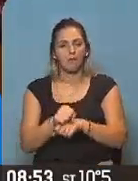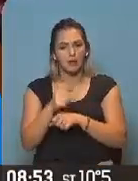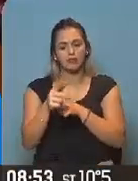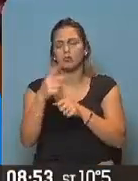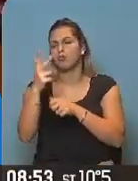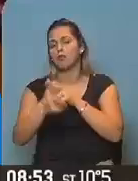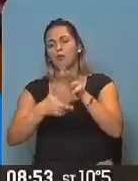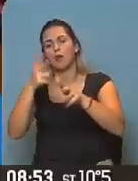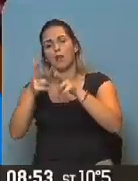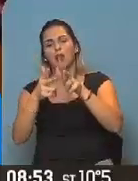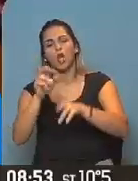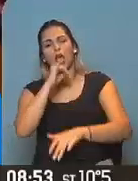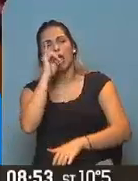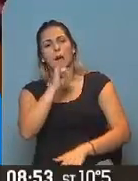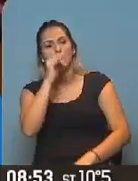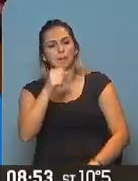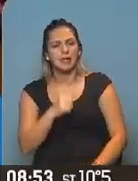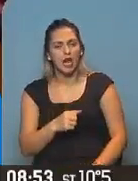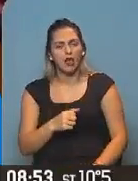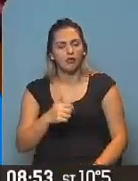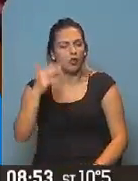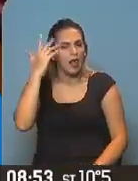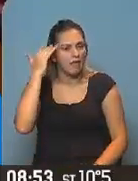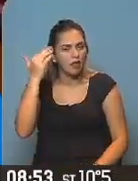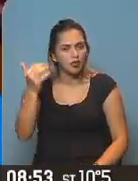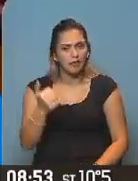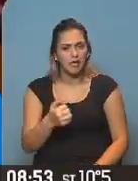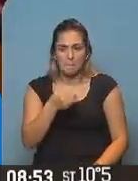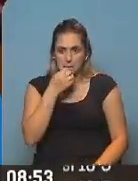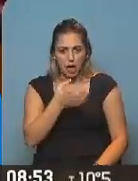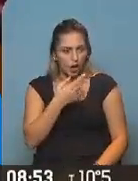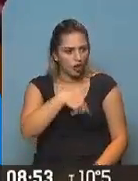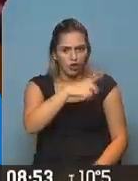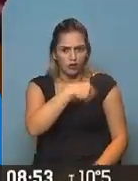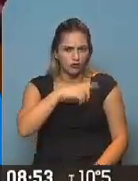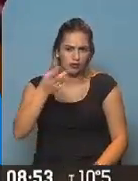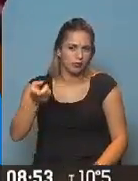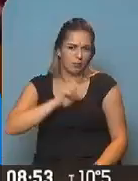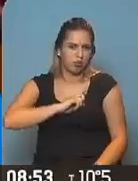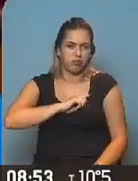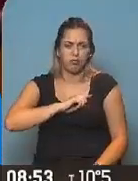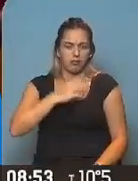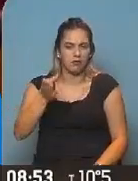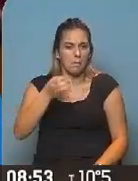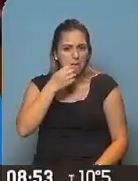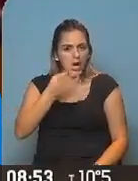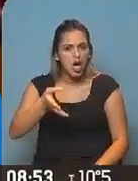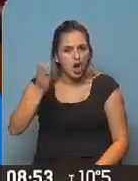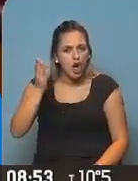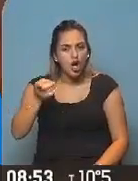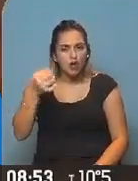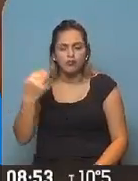hablando, explicando la teoría hegeliana mejor de lo que podemos hacerlo nosotros, ¿no? Realmente me parece que lo